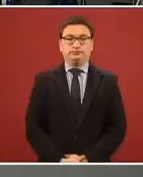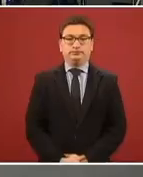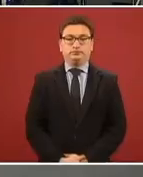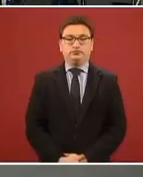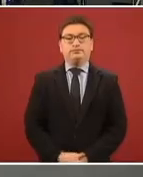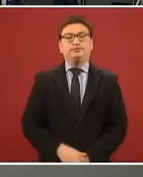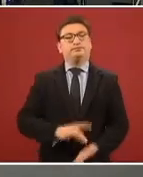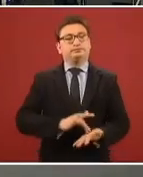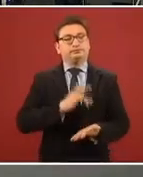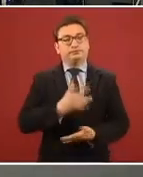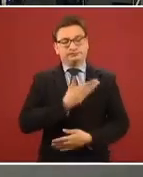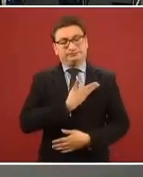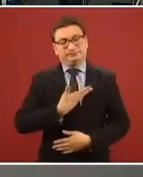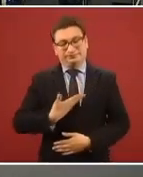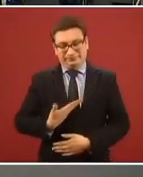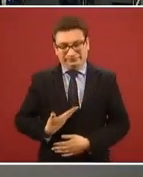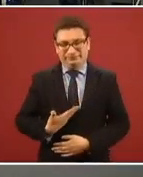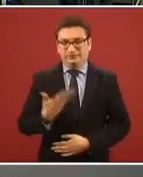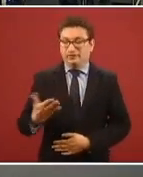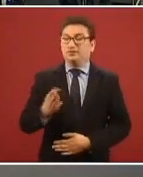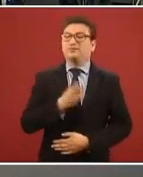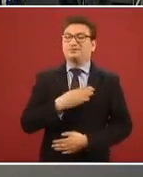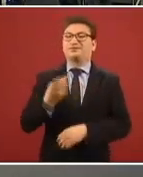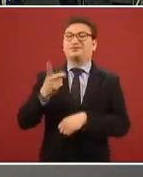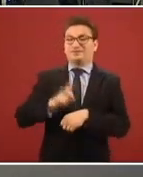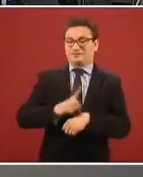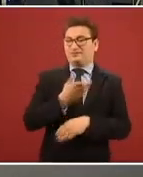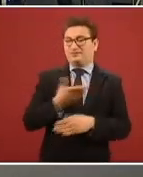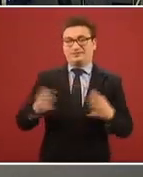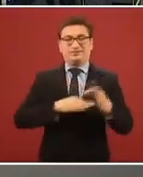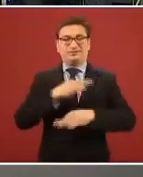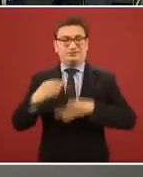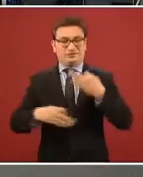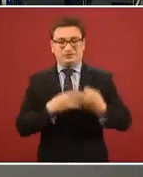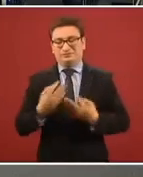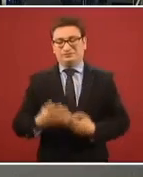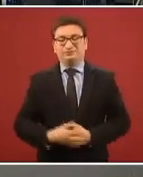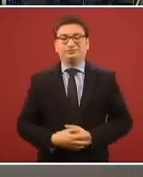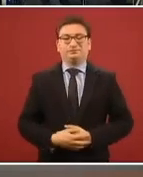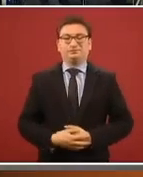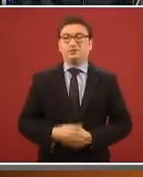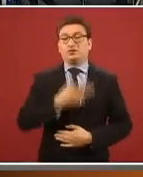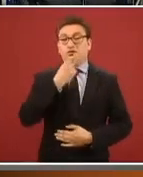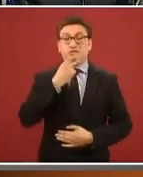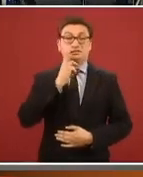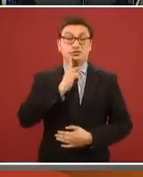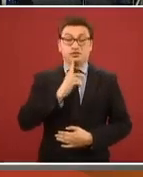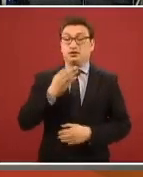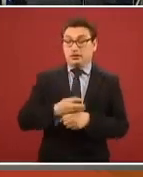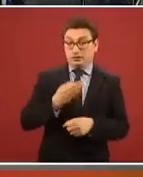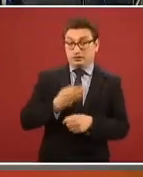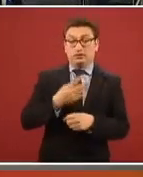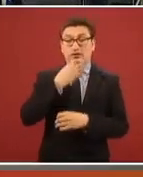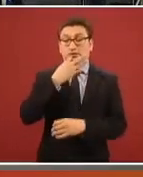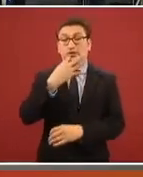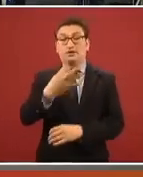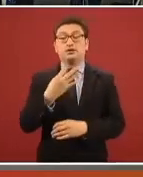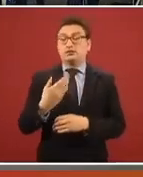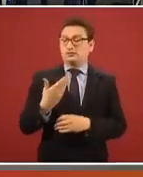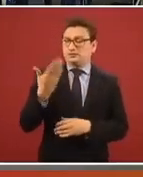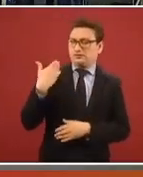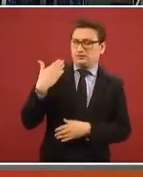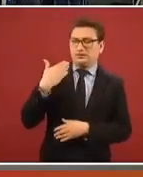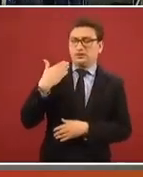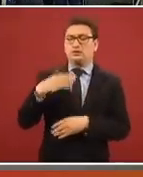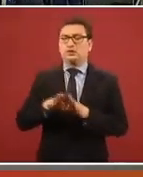muchas gracias señor presidente buenos días a todas ya todos vamos a dar a conocer los resultados